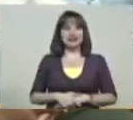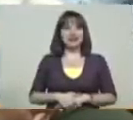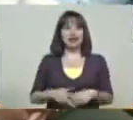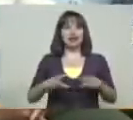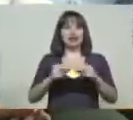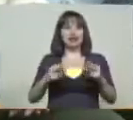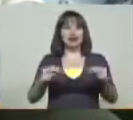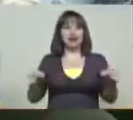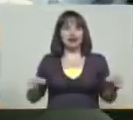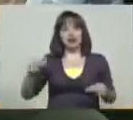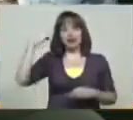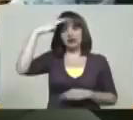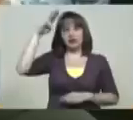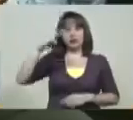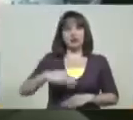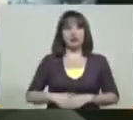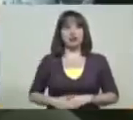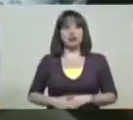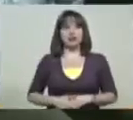Nicaragua, Cuba,